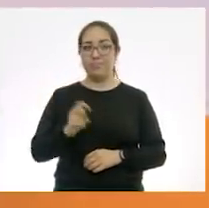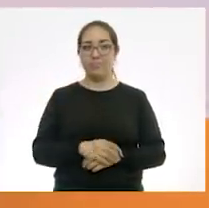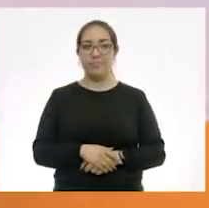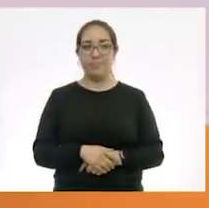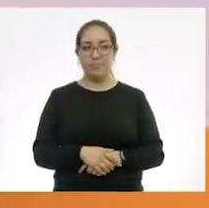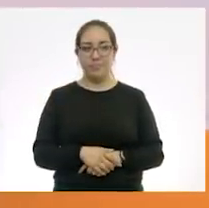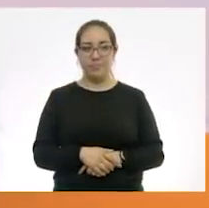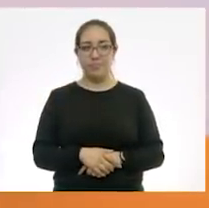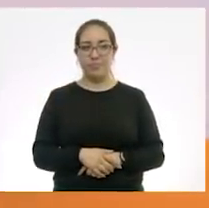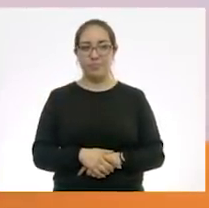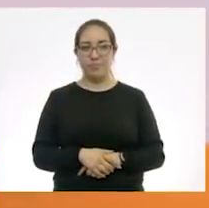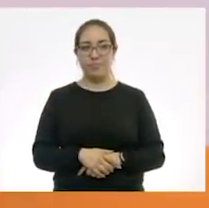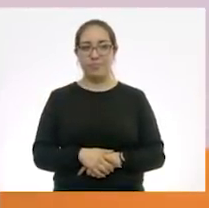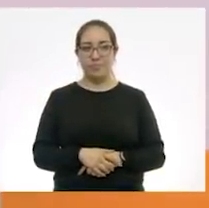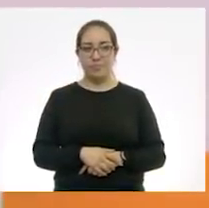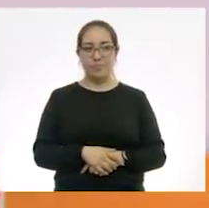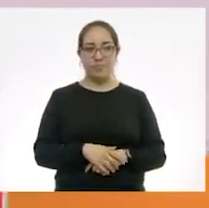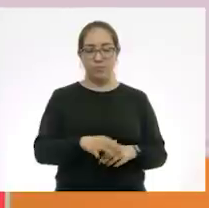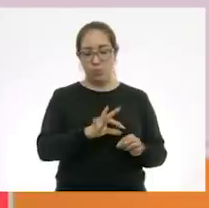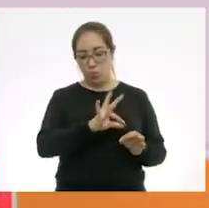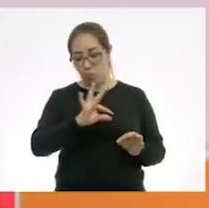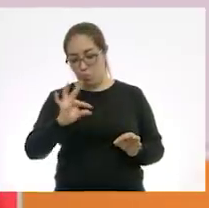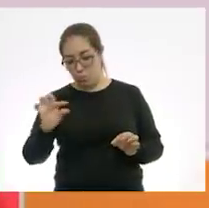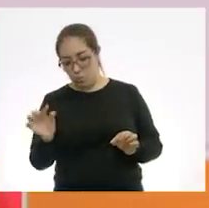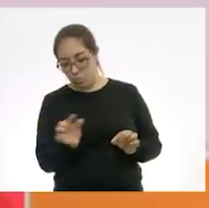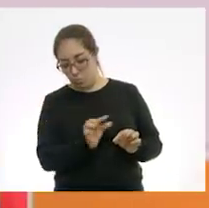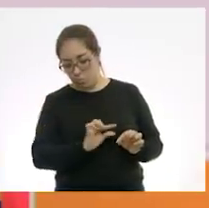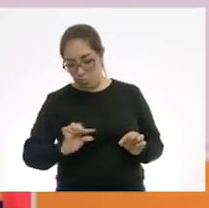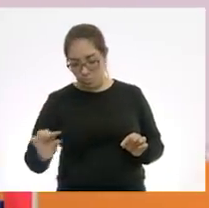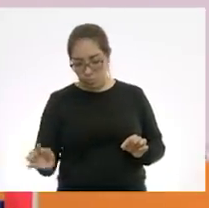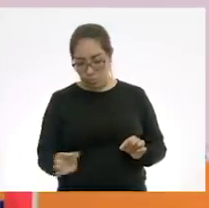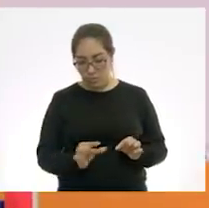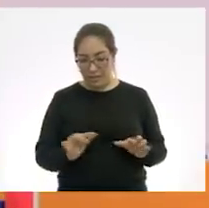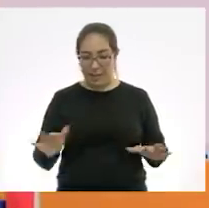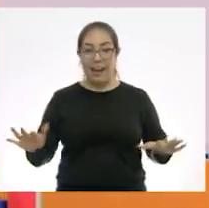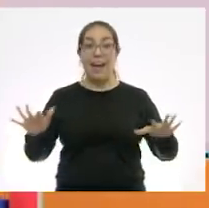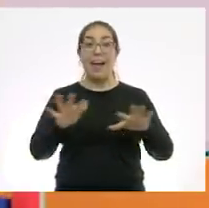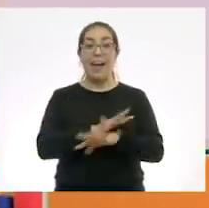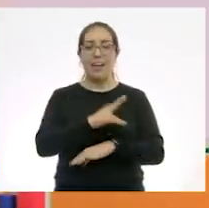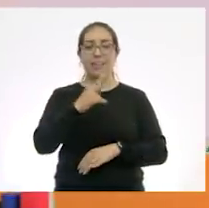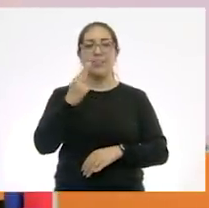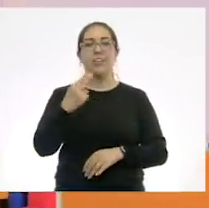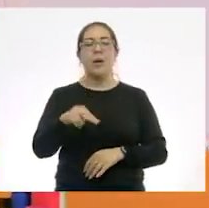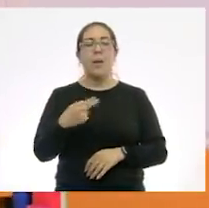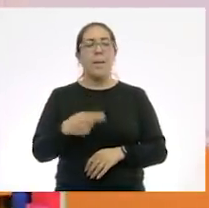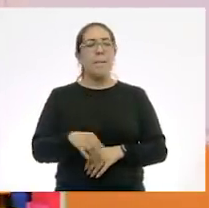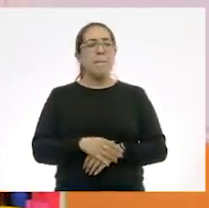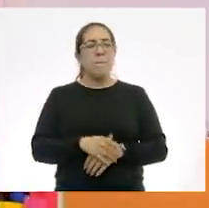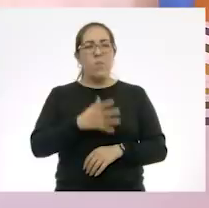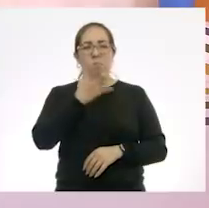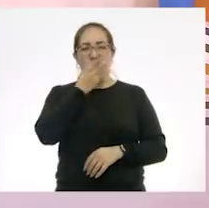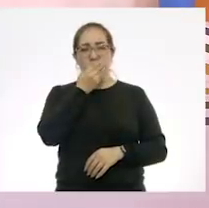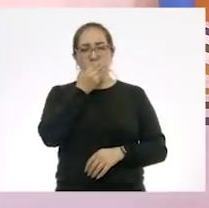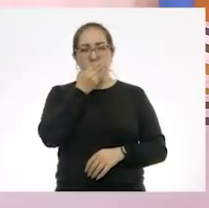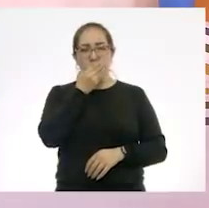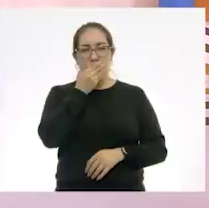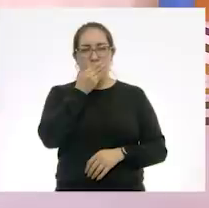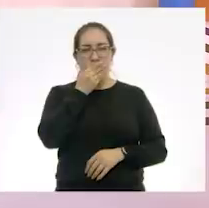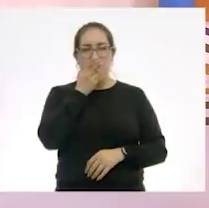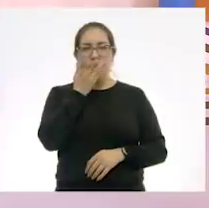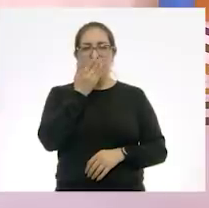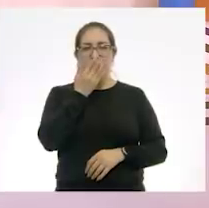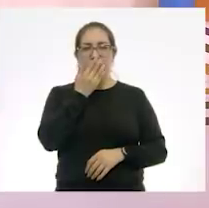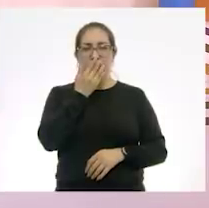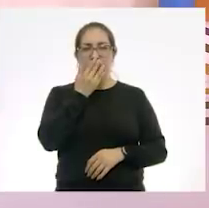pasaba el bolo alimenticio. Y aquí es donde cambiaba de nombre. Exacto. Y allí, a ver, déjame recordar, ¿cómo se